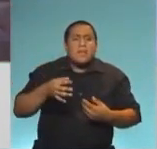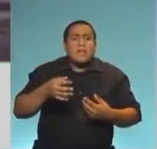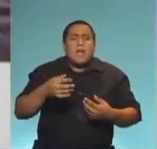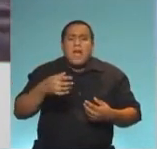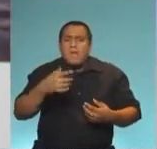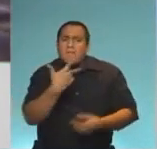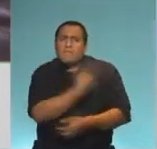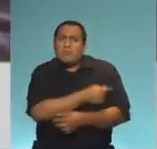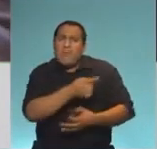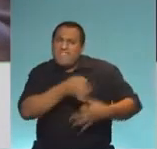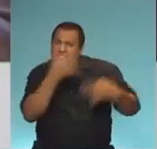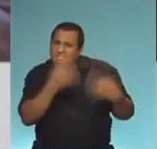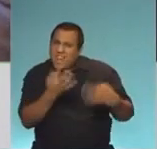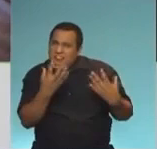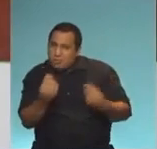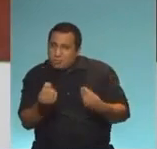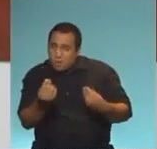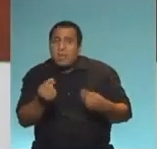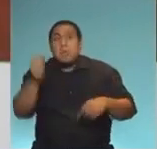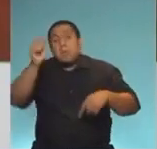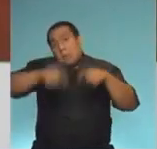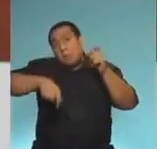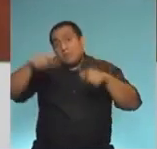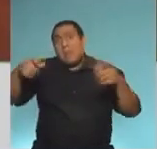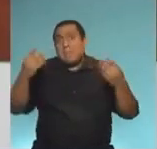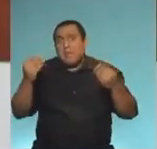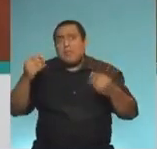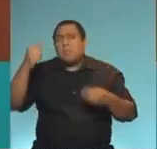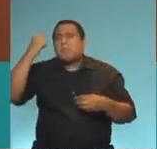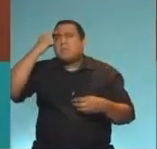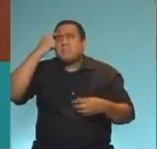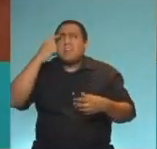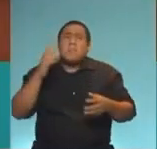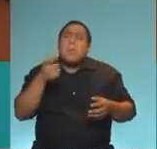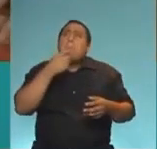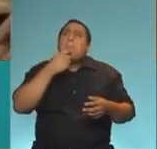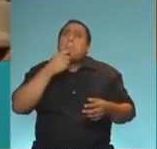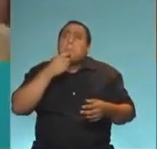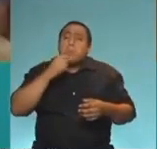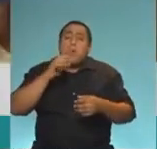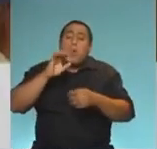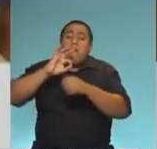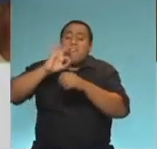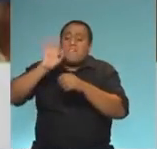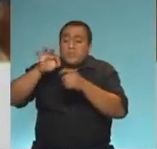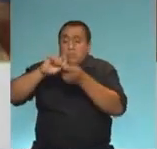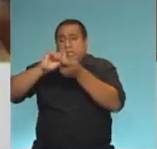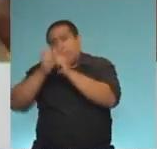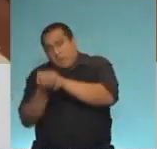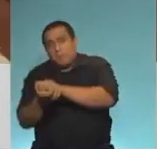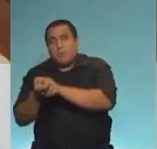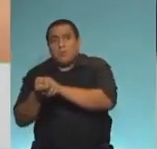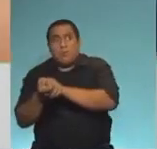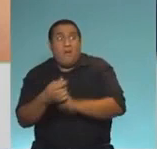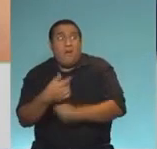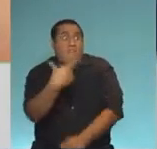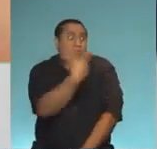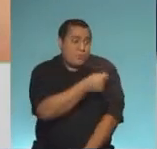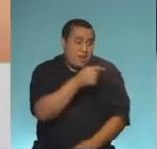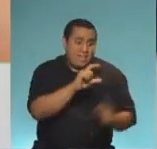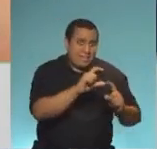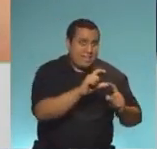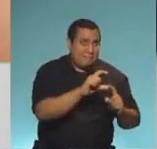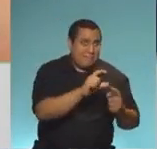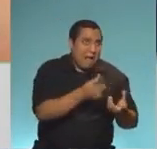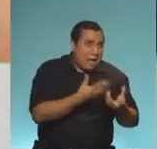efectividad vacunal. Otro gran temor de la población es: ¿qué pasa si el virus cambia? ¿Las vacunas que fueron diseñadas inicialmente